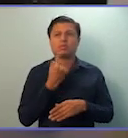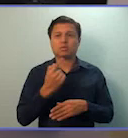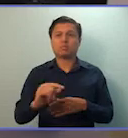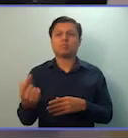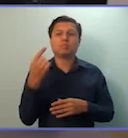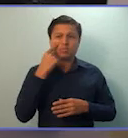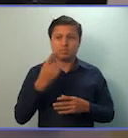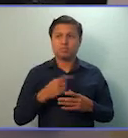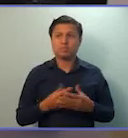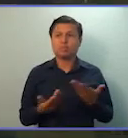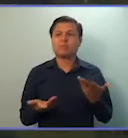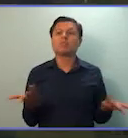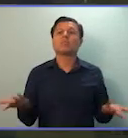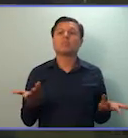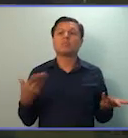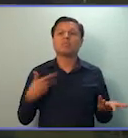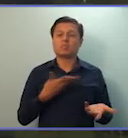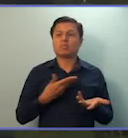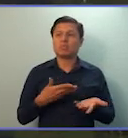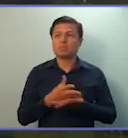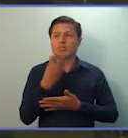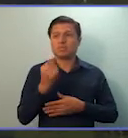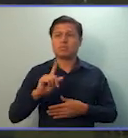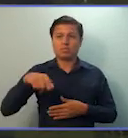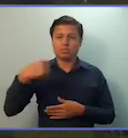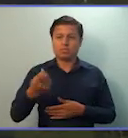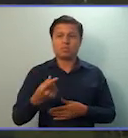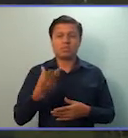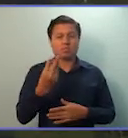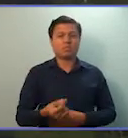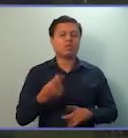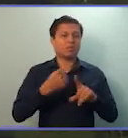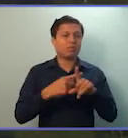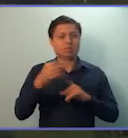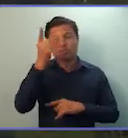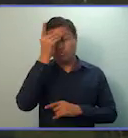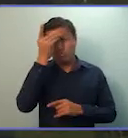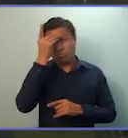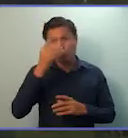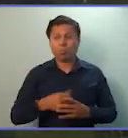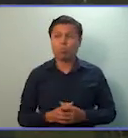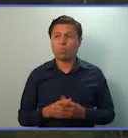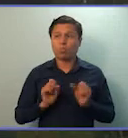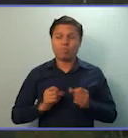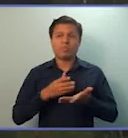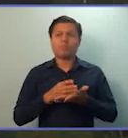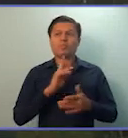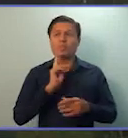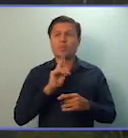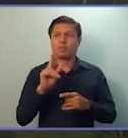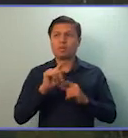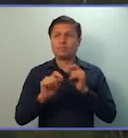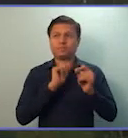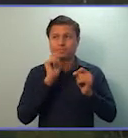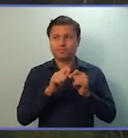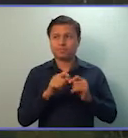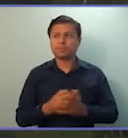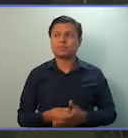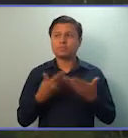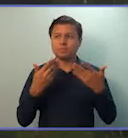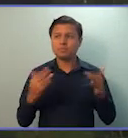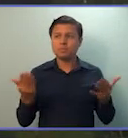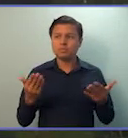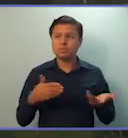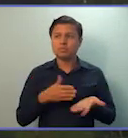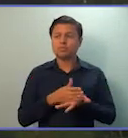salieron sorteadas para que nos acerquemos el día de mañana y el 2 el sábado y el domingo a recibir la respectiva capacitación y que vayamos